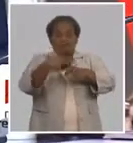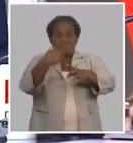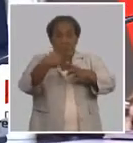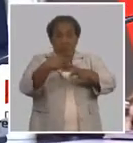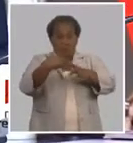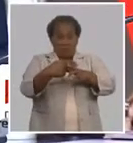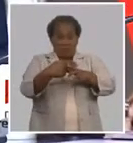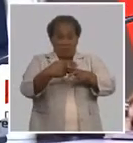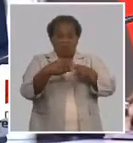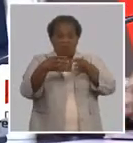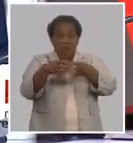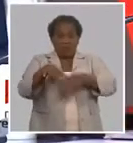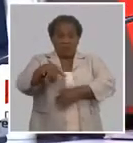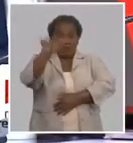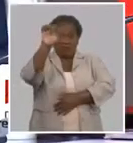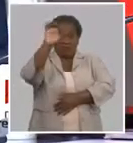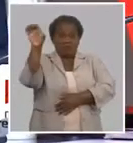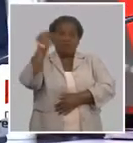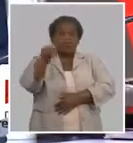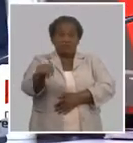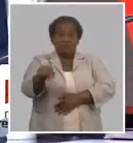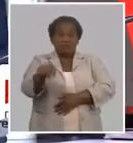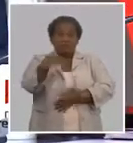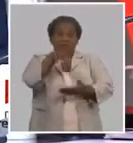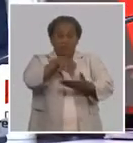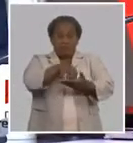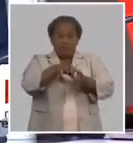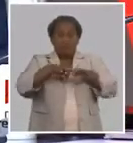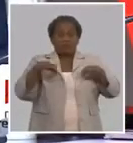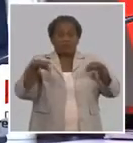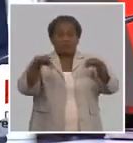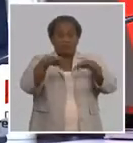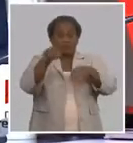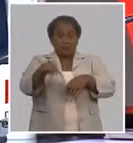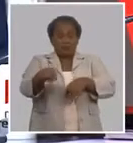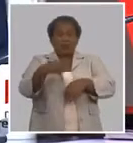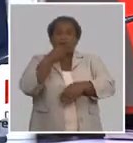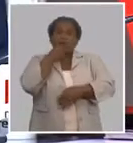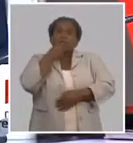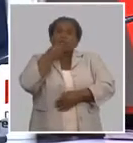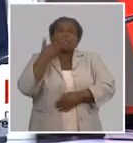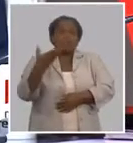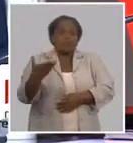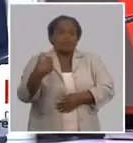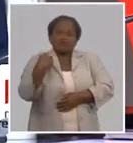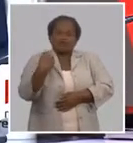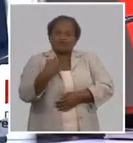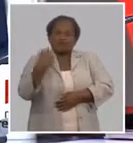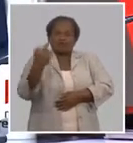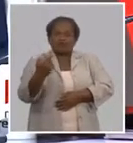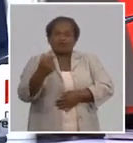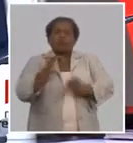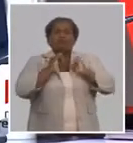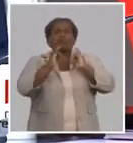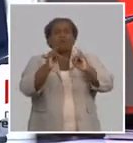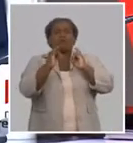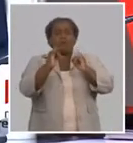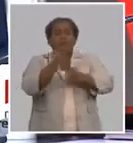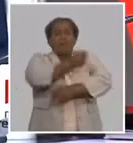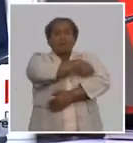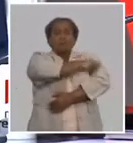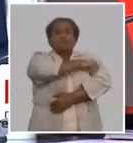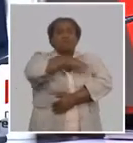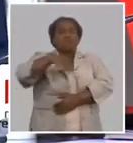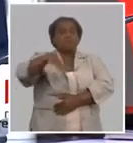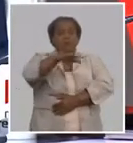instituto al colectivo de la mesa redonda que nos ha dado la posibilidad de actualizar a nuestro pueblo